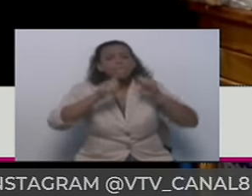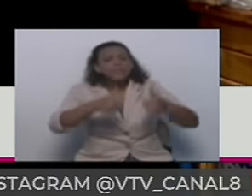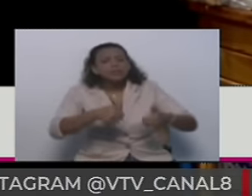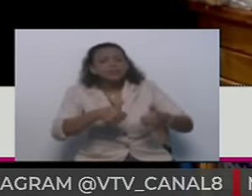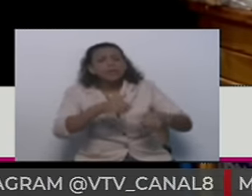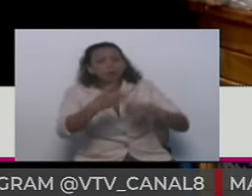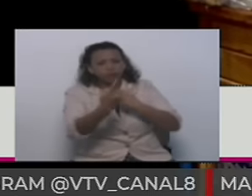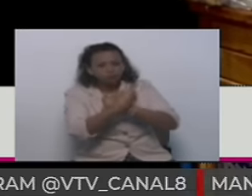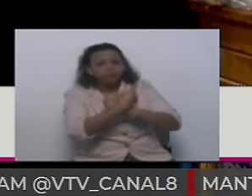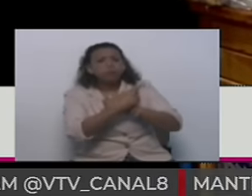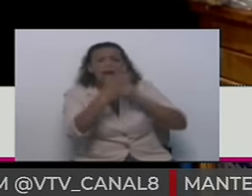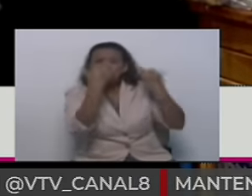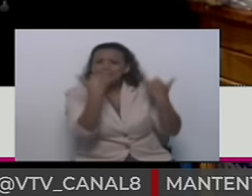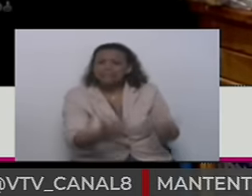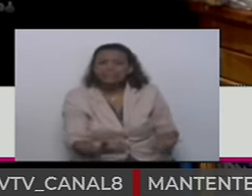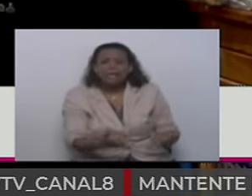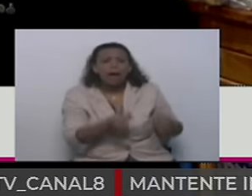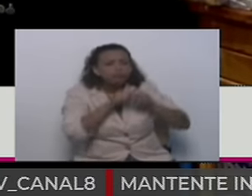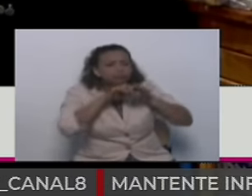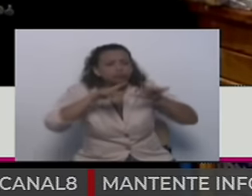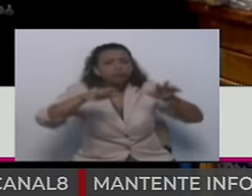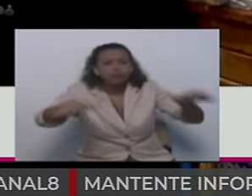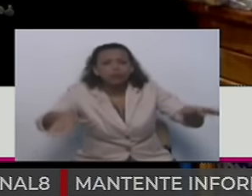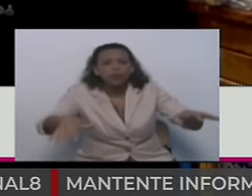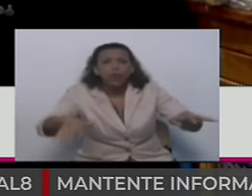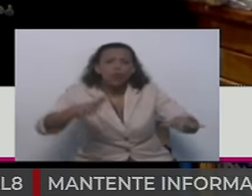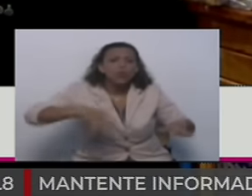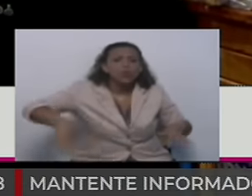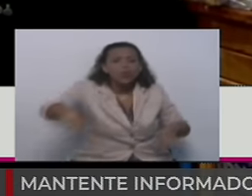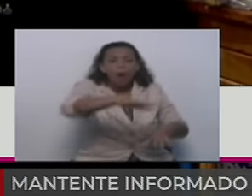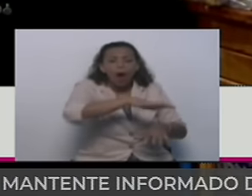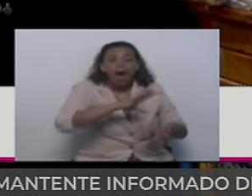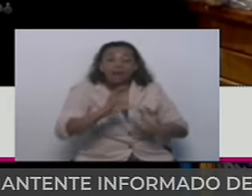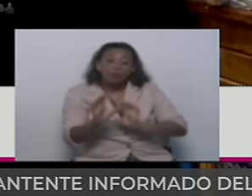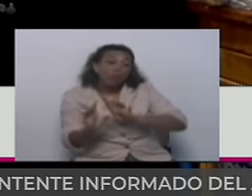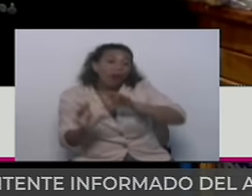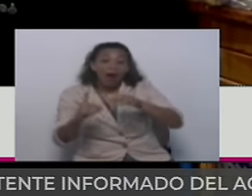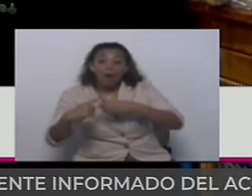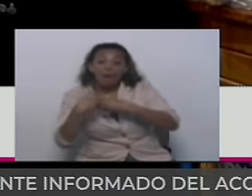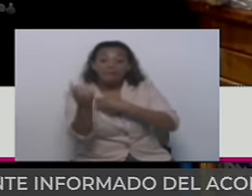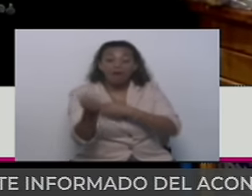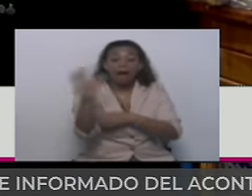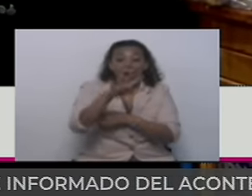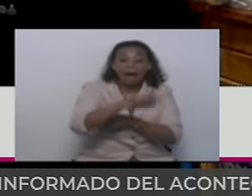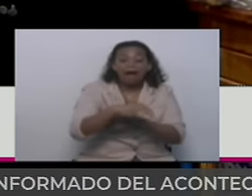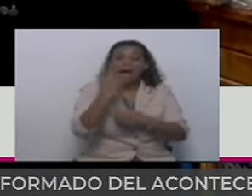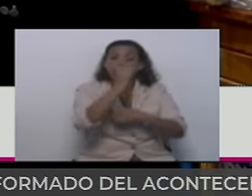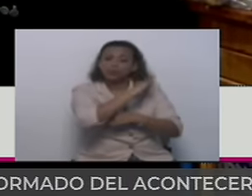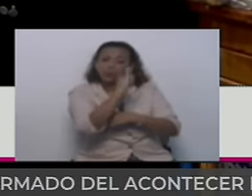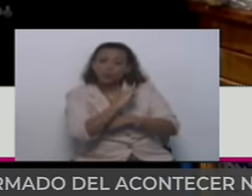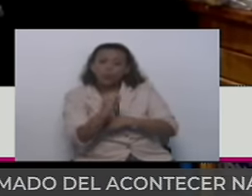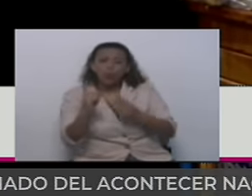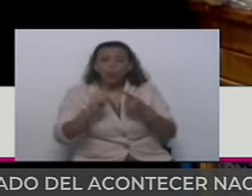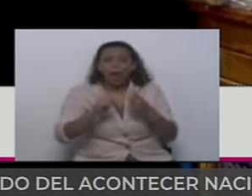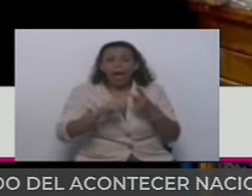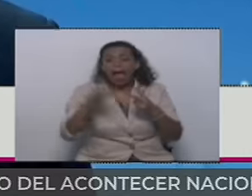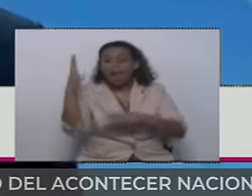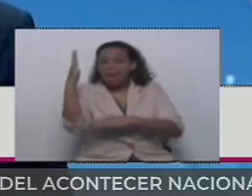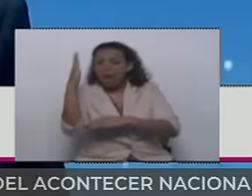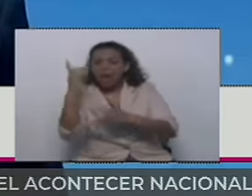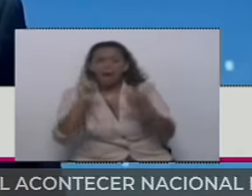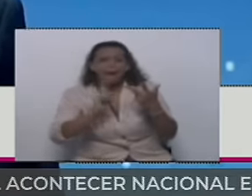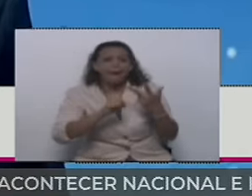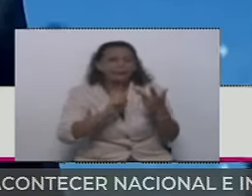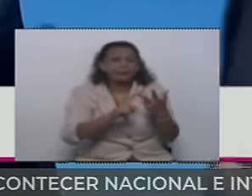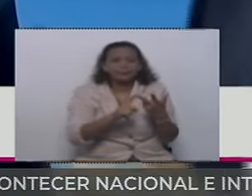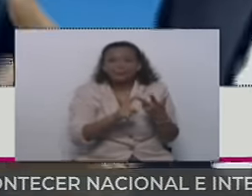nos dio la instrucción de manera inmediata que nos desplegáramos en el resto de los estados. Ya estamos presentes en el Zulia, estamos presentes en Lara,